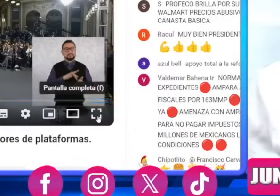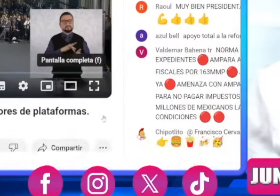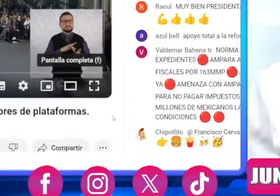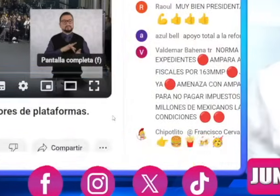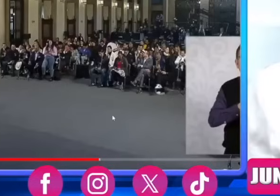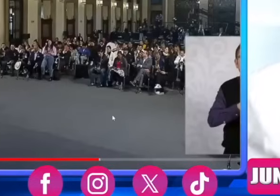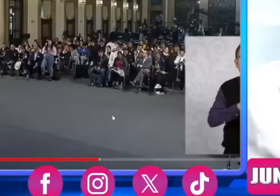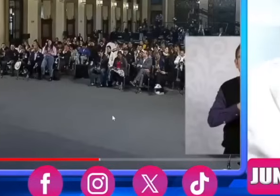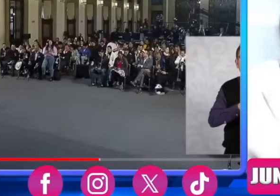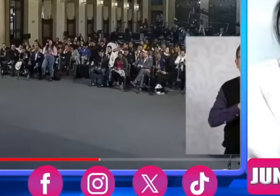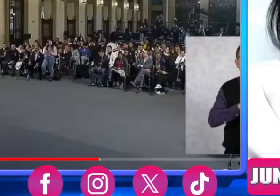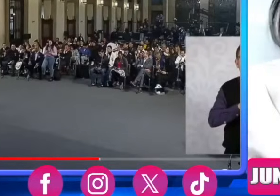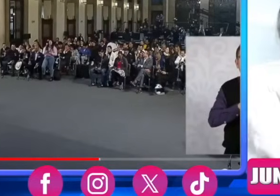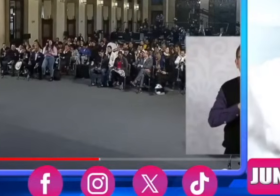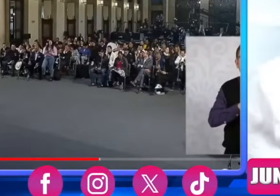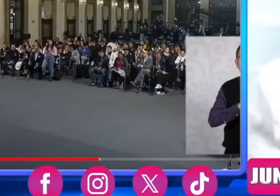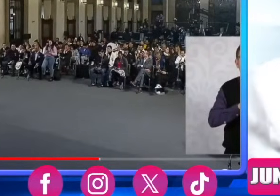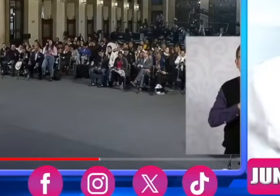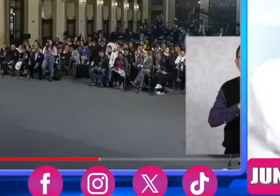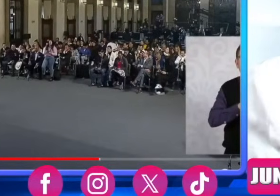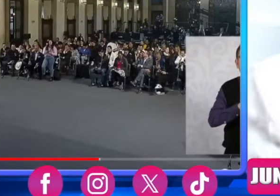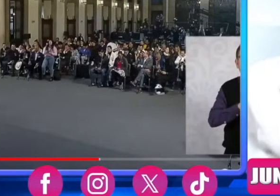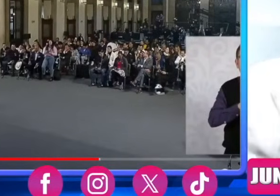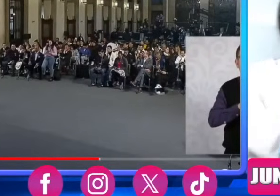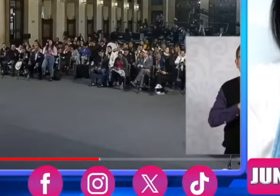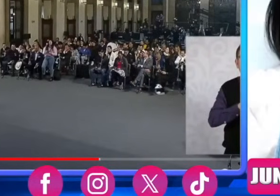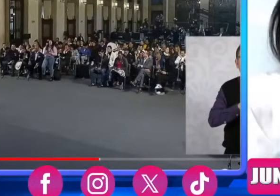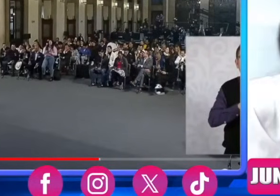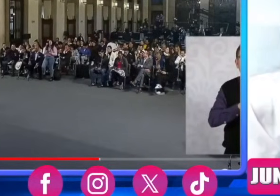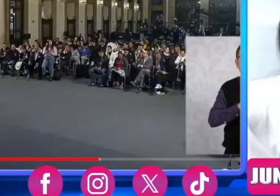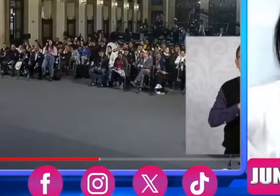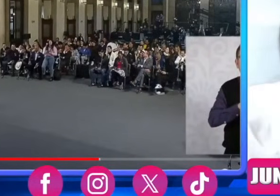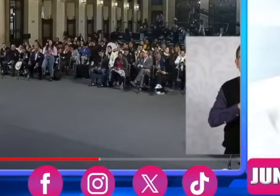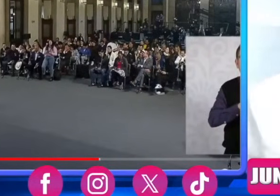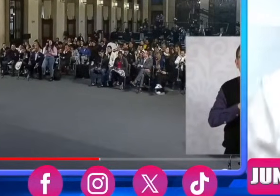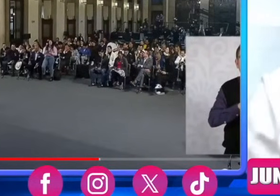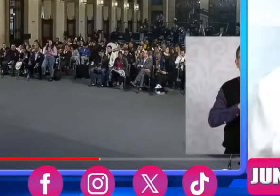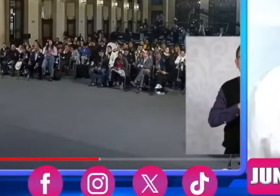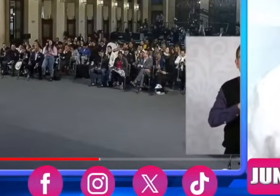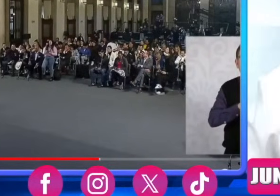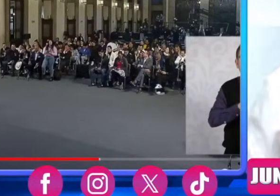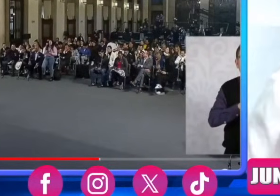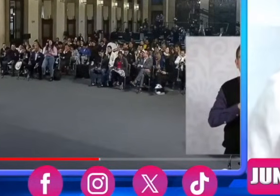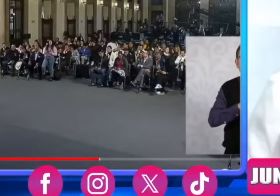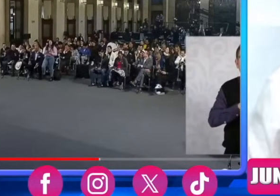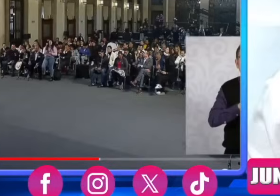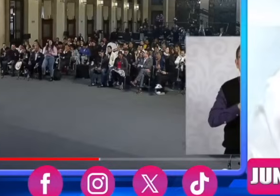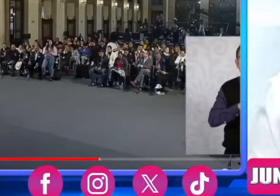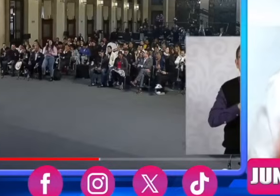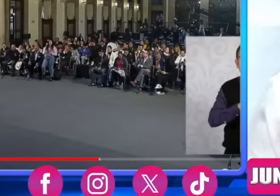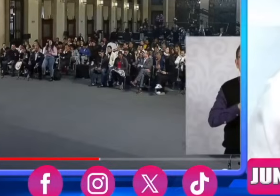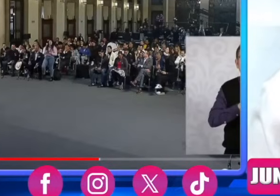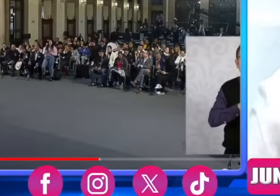que como no se hizo desde antes, no lo agarraron desde antes a García Luna. Yo creo que es el único pecado que tuvimos, que antes no teníamos la transformación